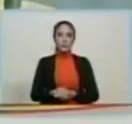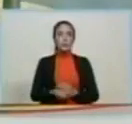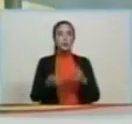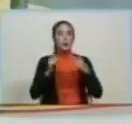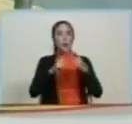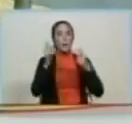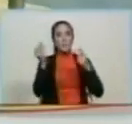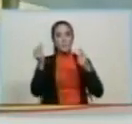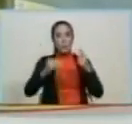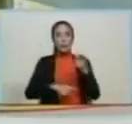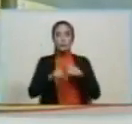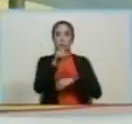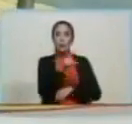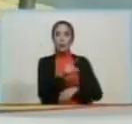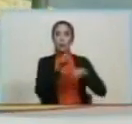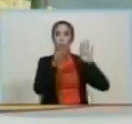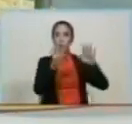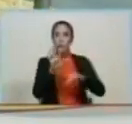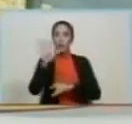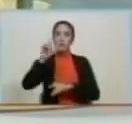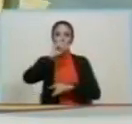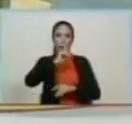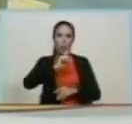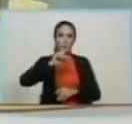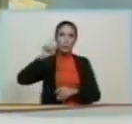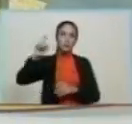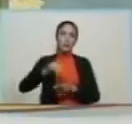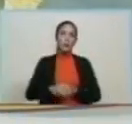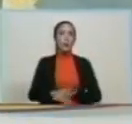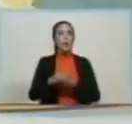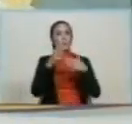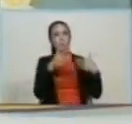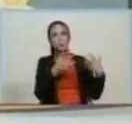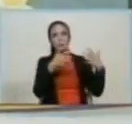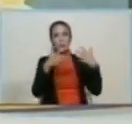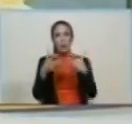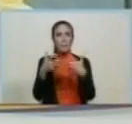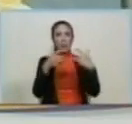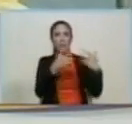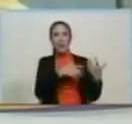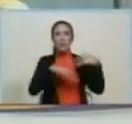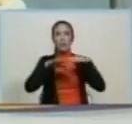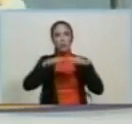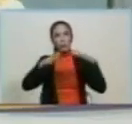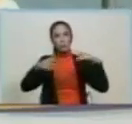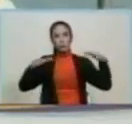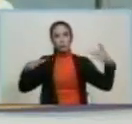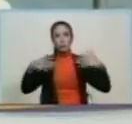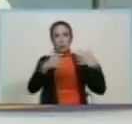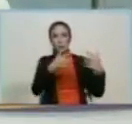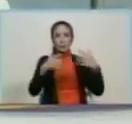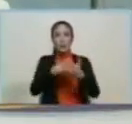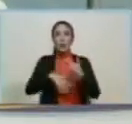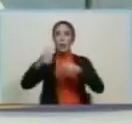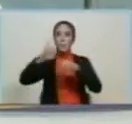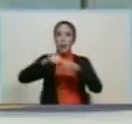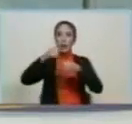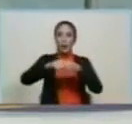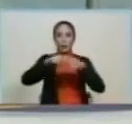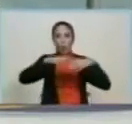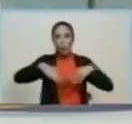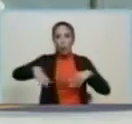el 195º aniversario de la batalla naval del lago de Maracaibo y día de